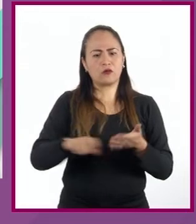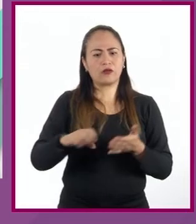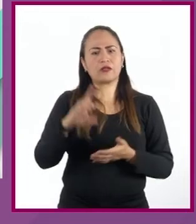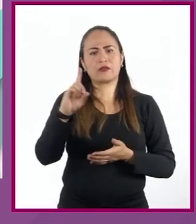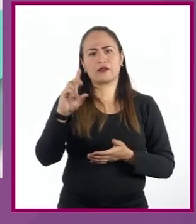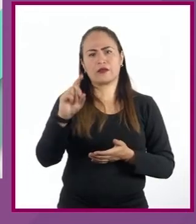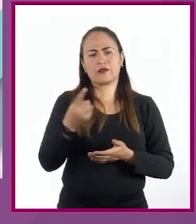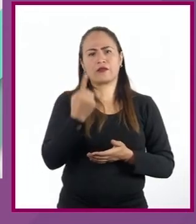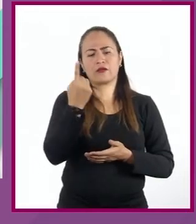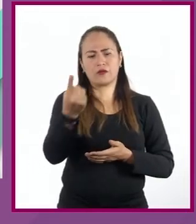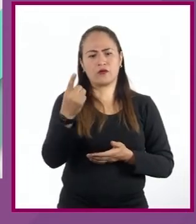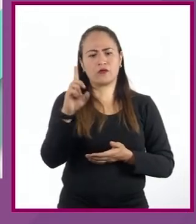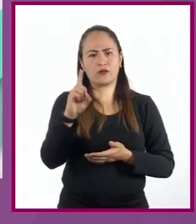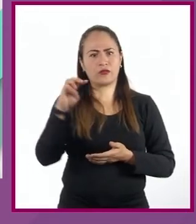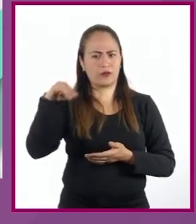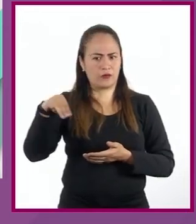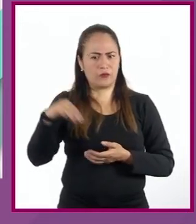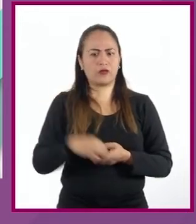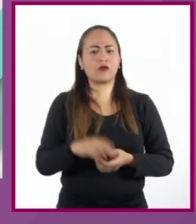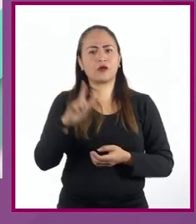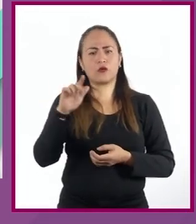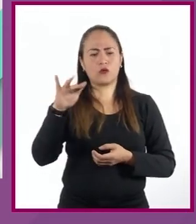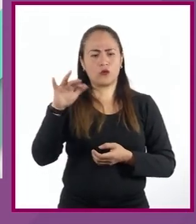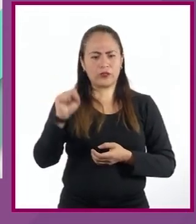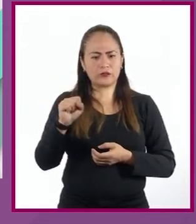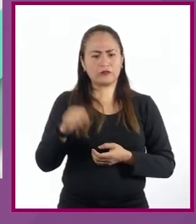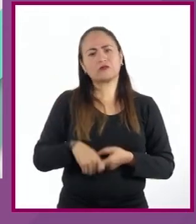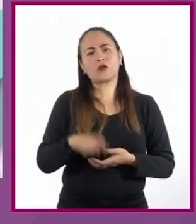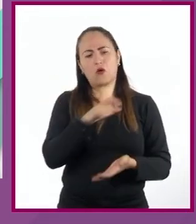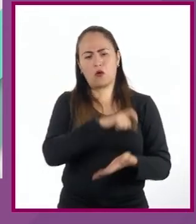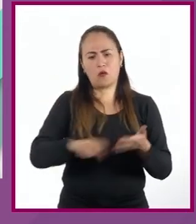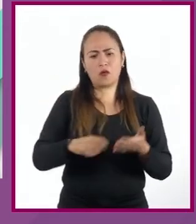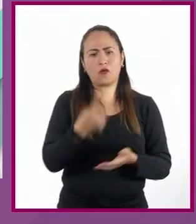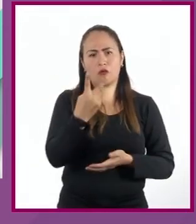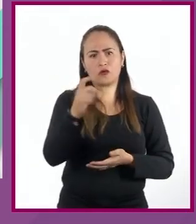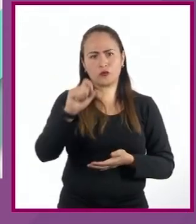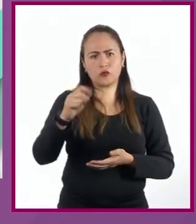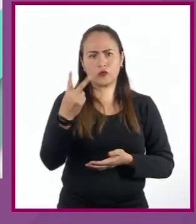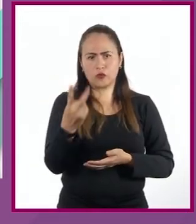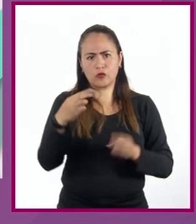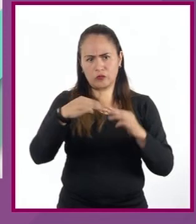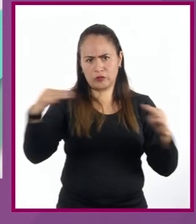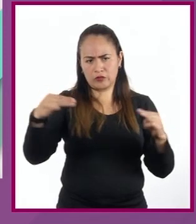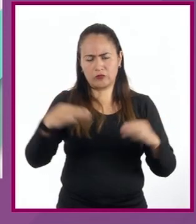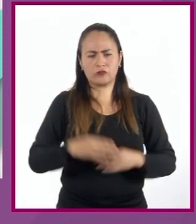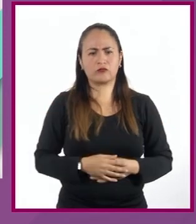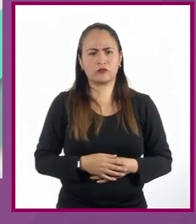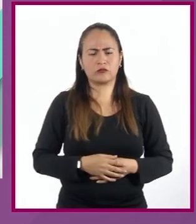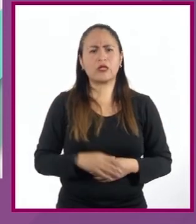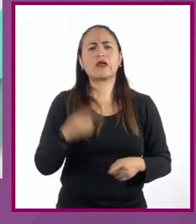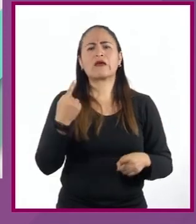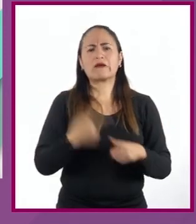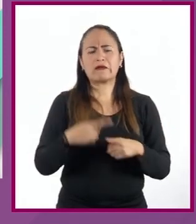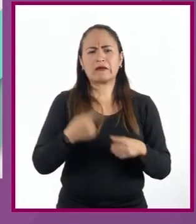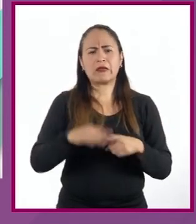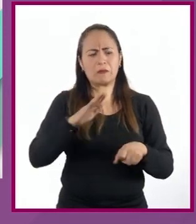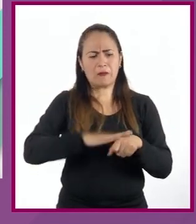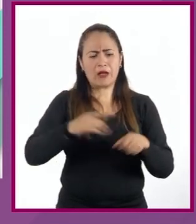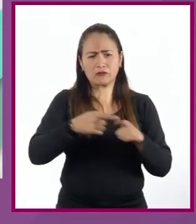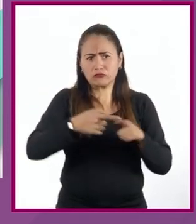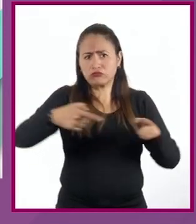Luis compró una cuerda cuya longitud es de 2.2 metros. ¿Quién compró la cuerda de mayor